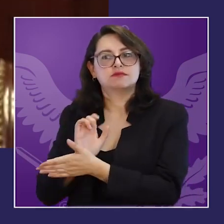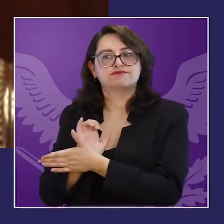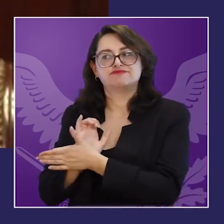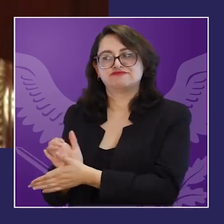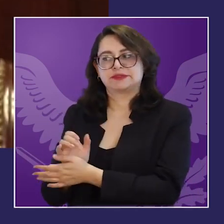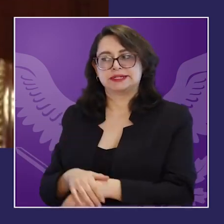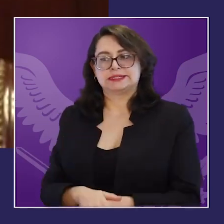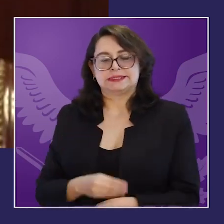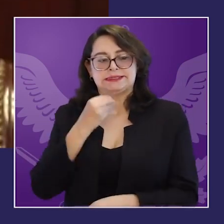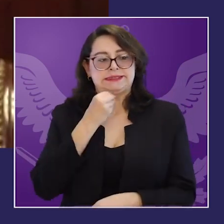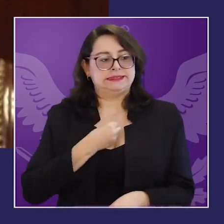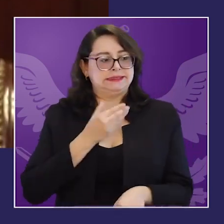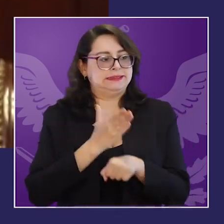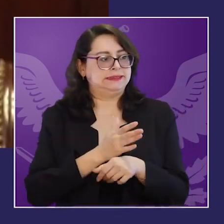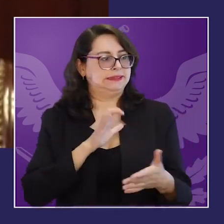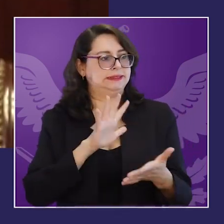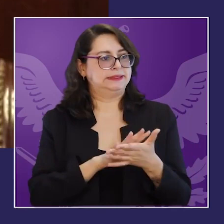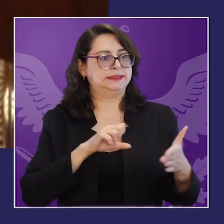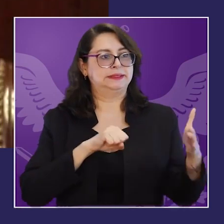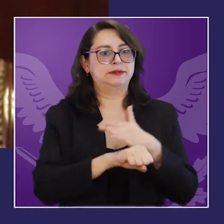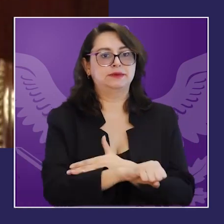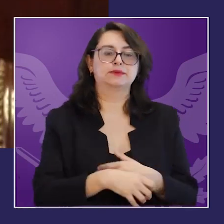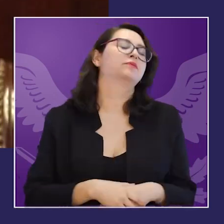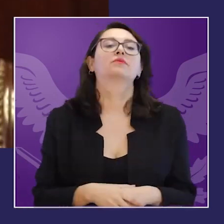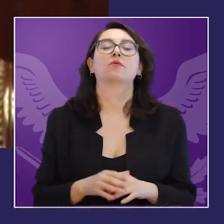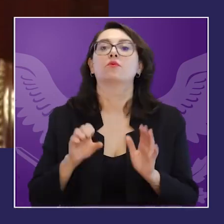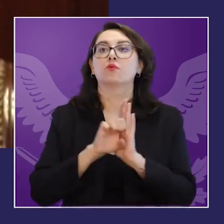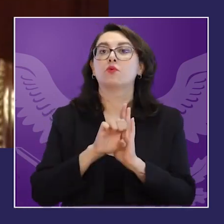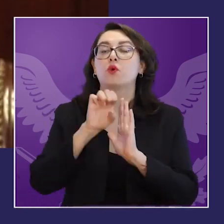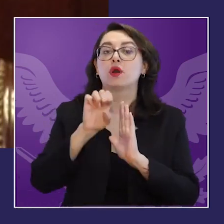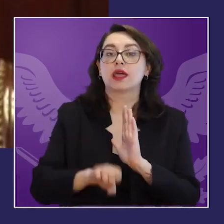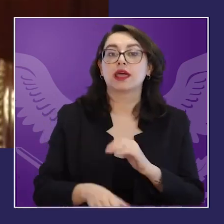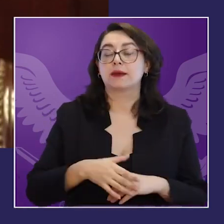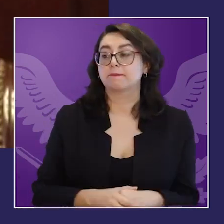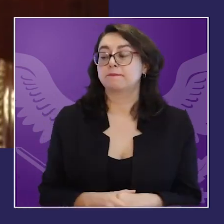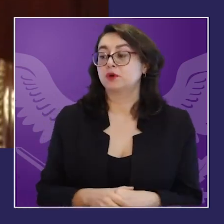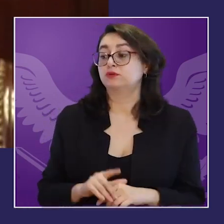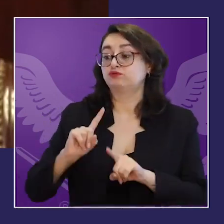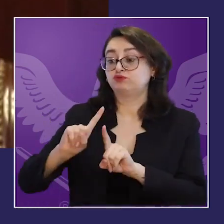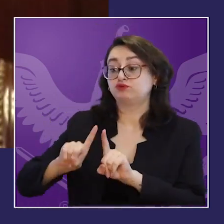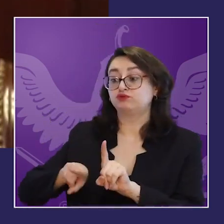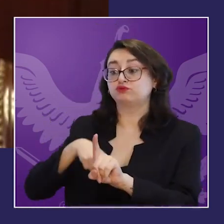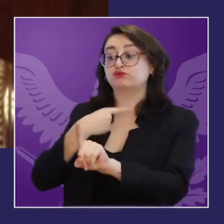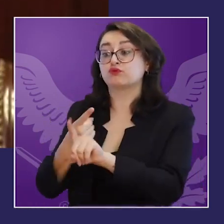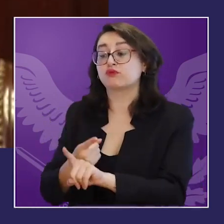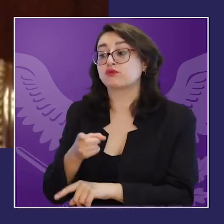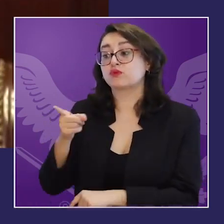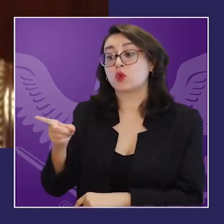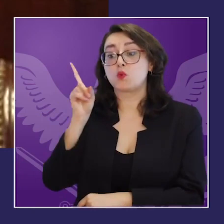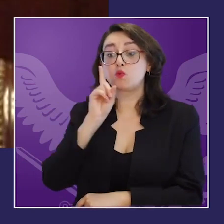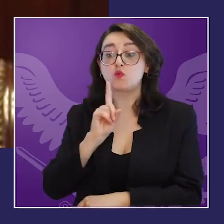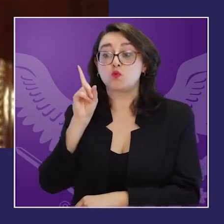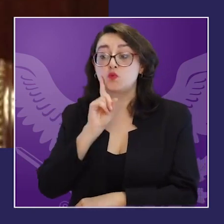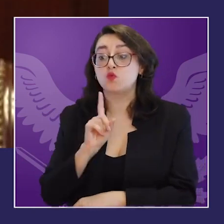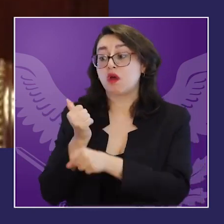violencia sexual, es creíble el dicho de la víctima, aunque sea el dicho único, porque en su relato se demuestra